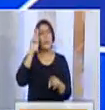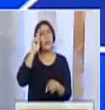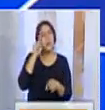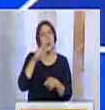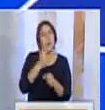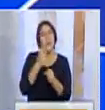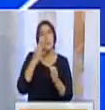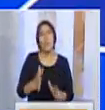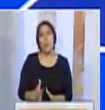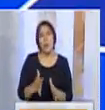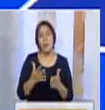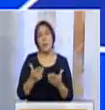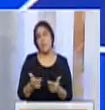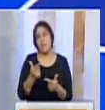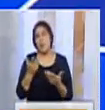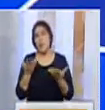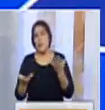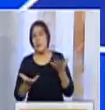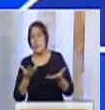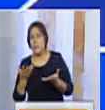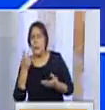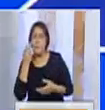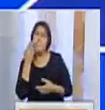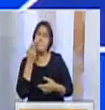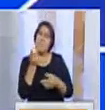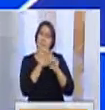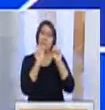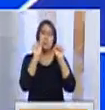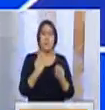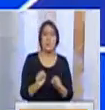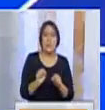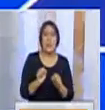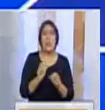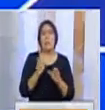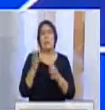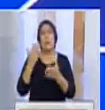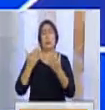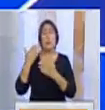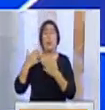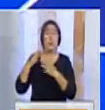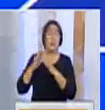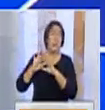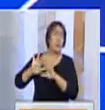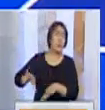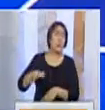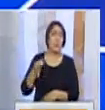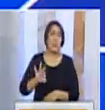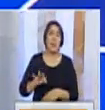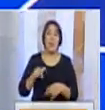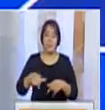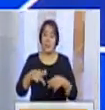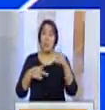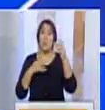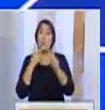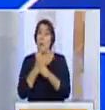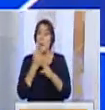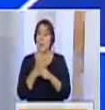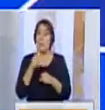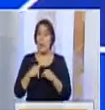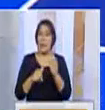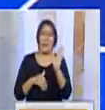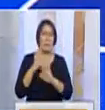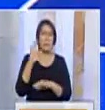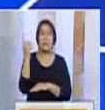a pesar que algunos dirán, miren, pero es un sistema arcaico, en Guatemala lo que vale es el papel. El